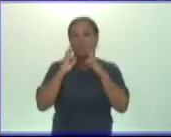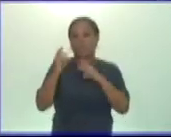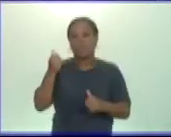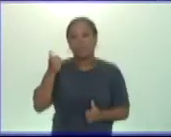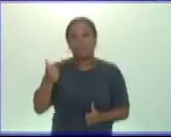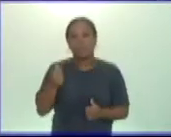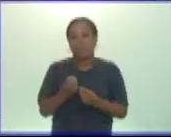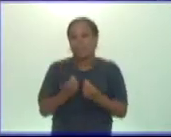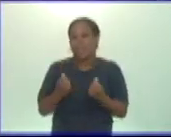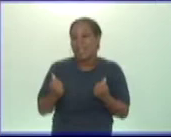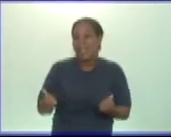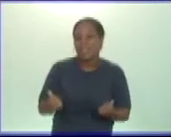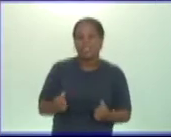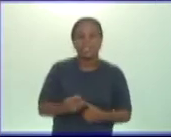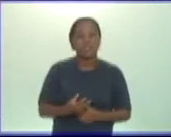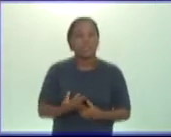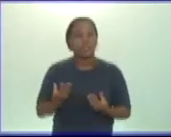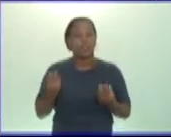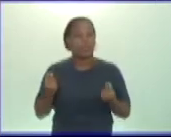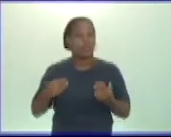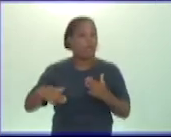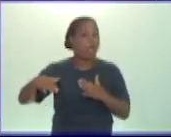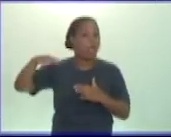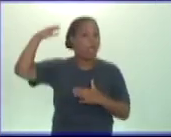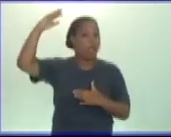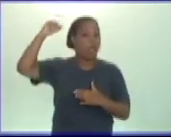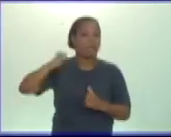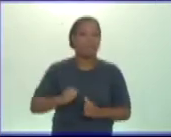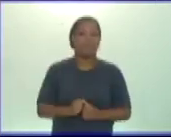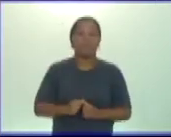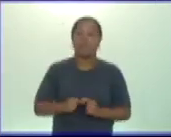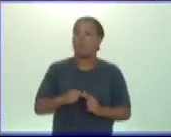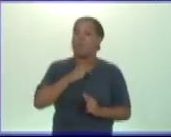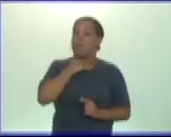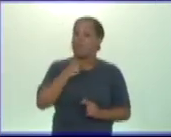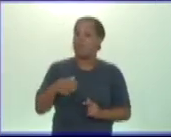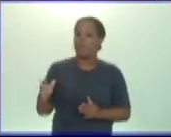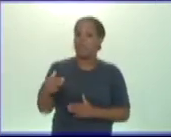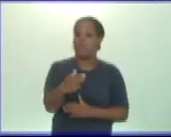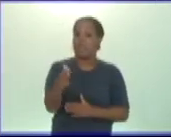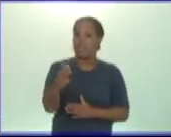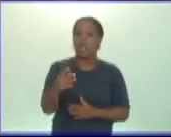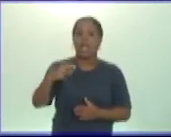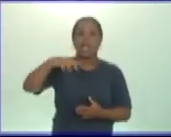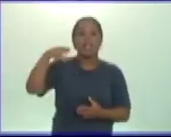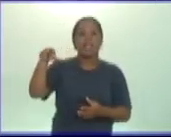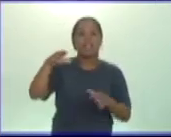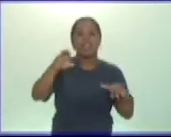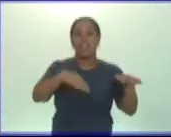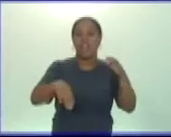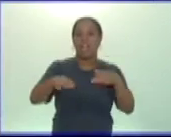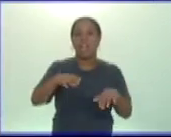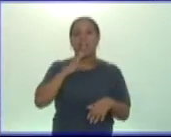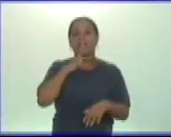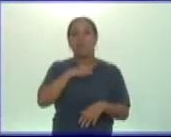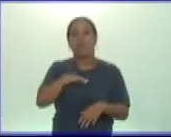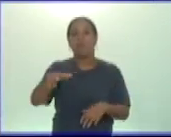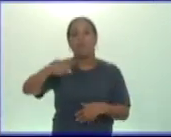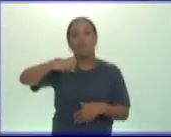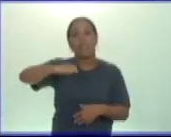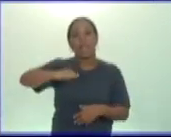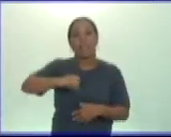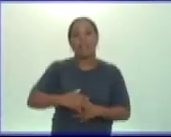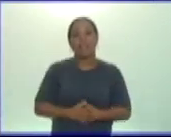el ácido es extremadamente alto. Es como por ejemplo que los peces nadaran en jugo de naranja. Le